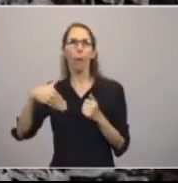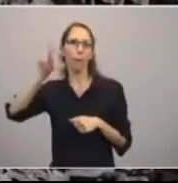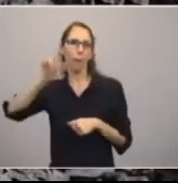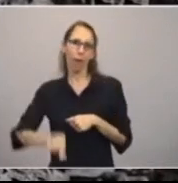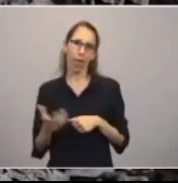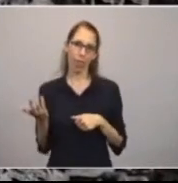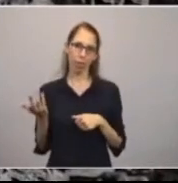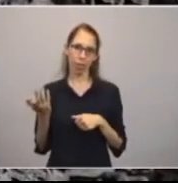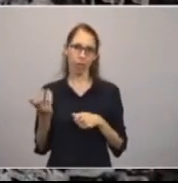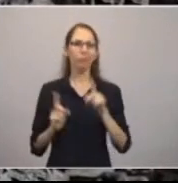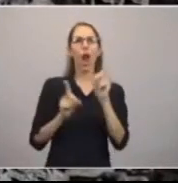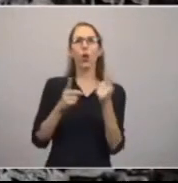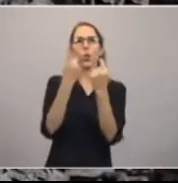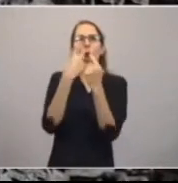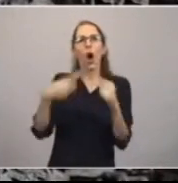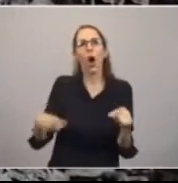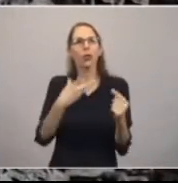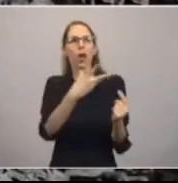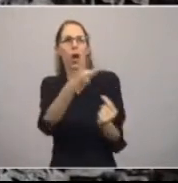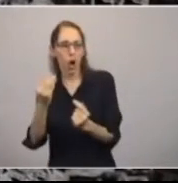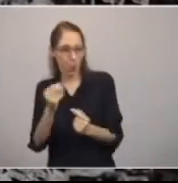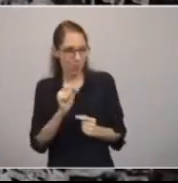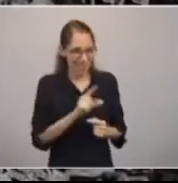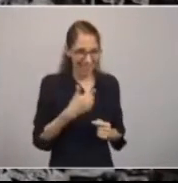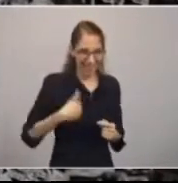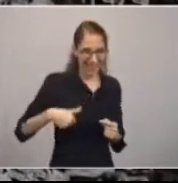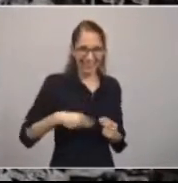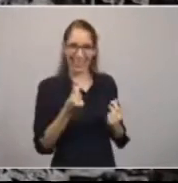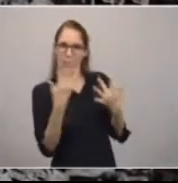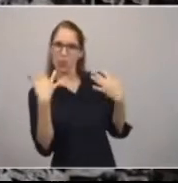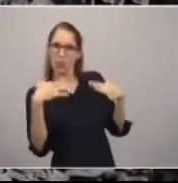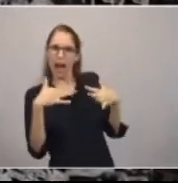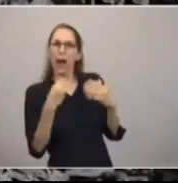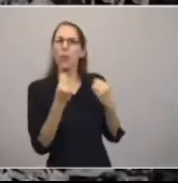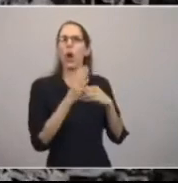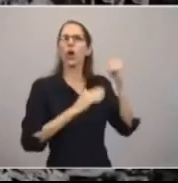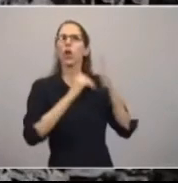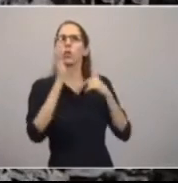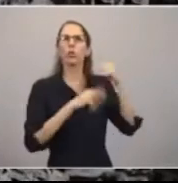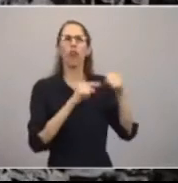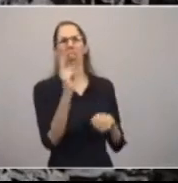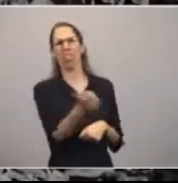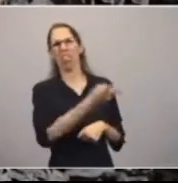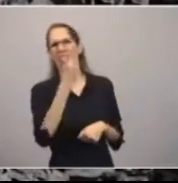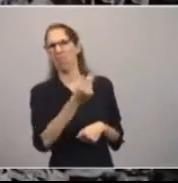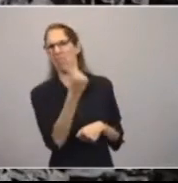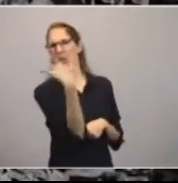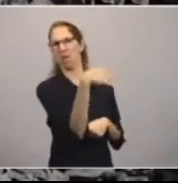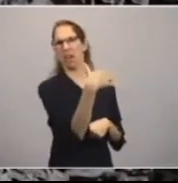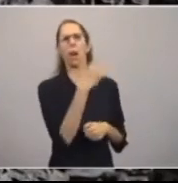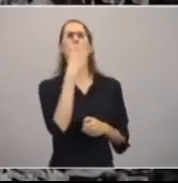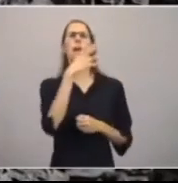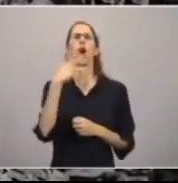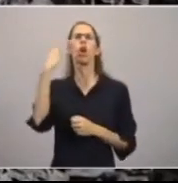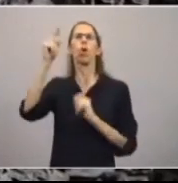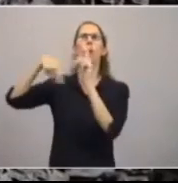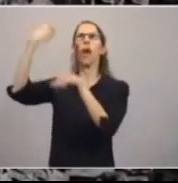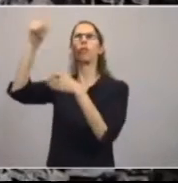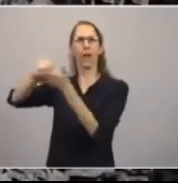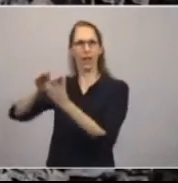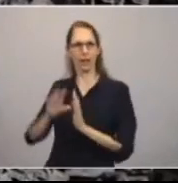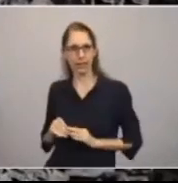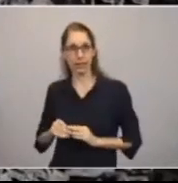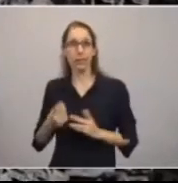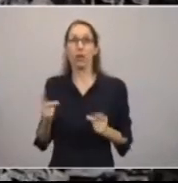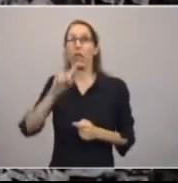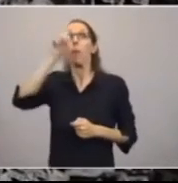determinados productos que son caros en la Argentina porque son nacionales, son malos y caros. Entonces abren las importaciones, eso genera una ola enorme de